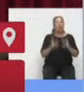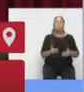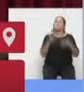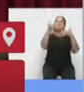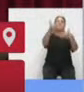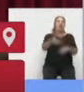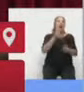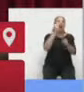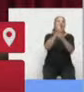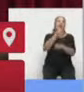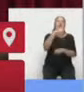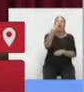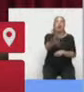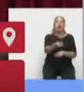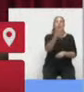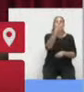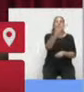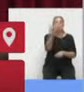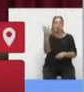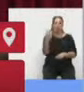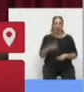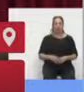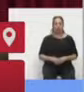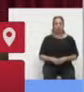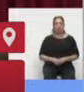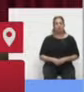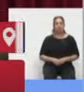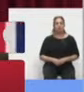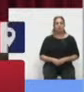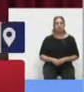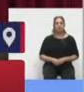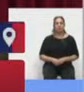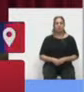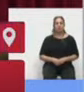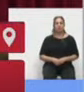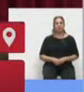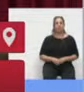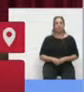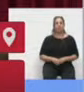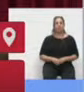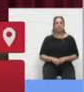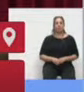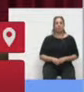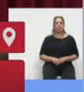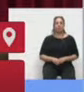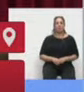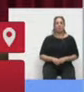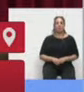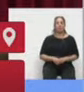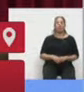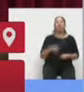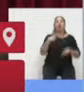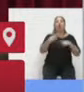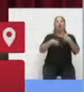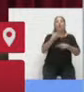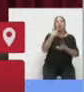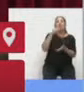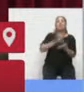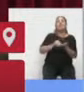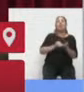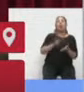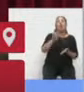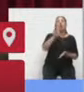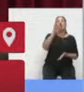fondo. La chequera al fondo está seca. Le puede dar, si se apuran, le puede dar algo de